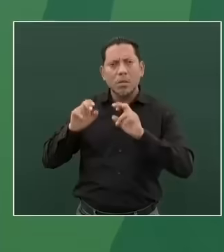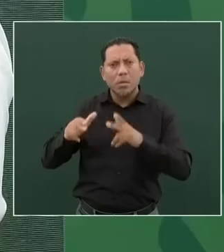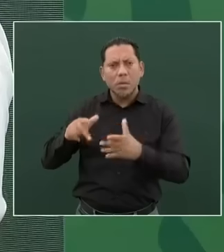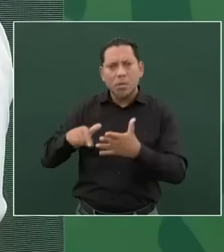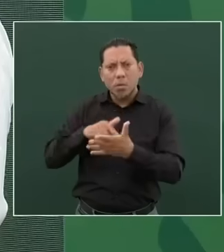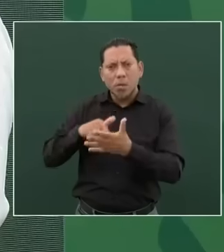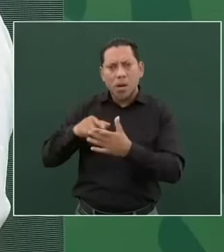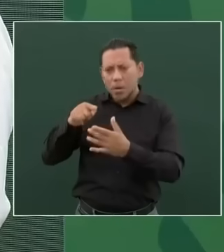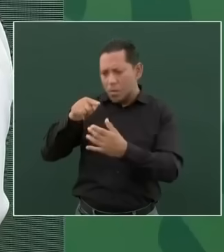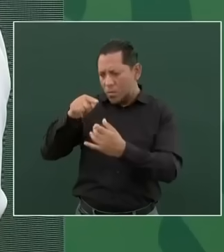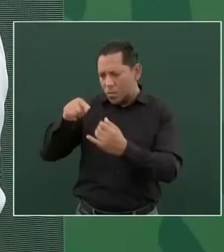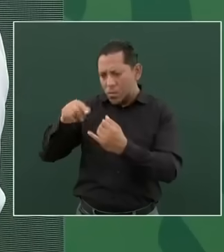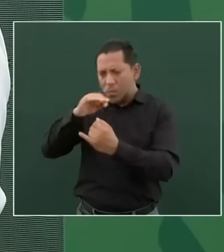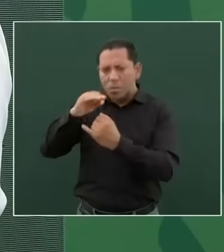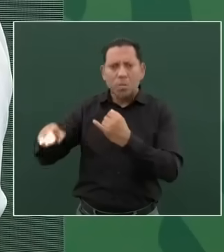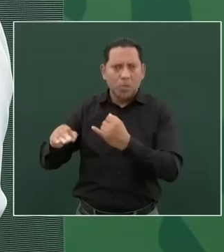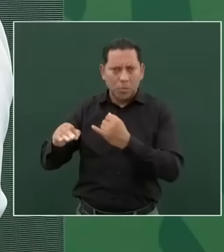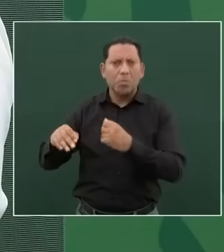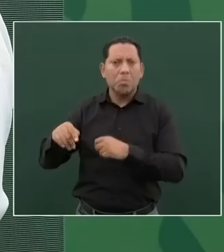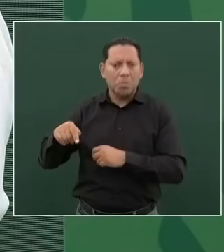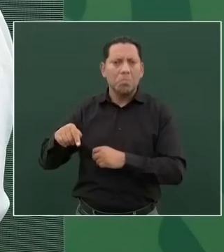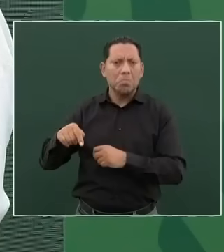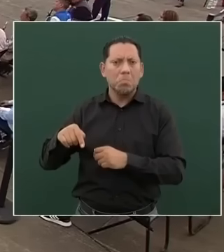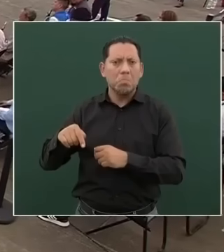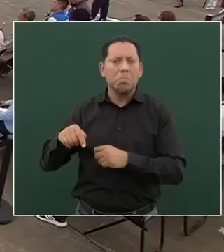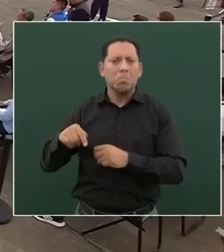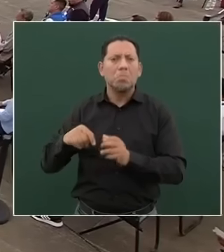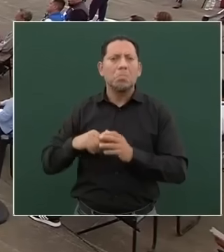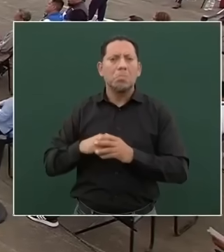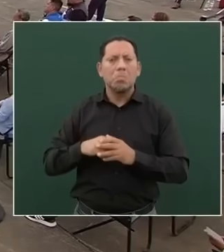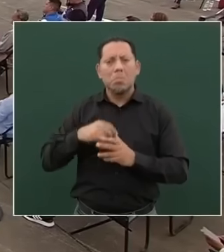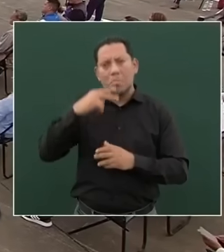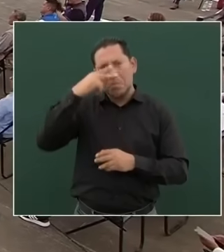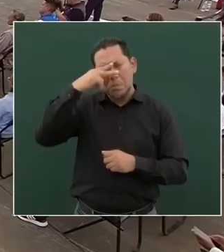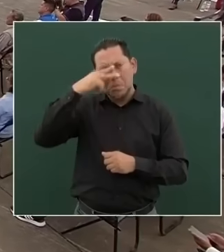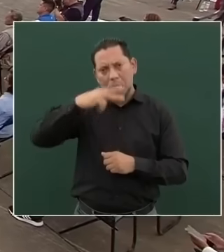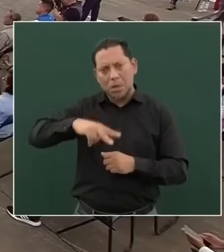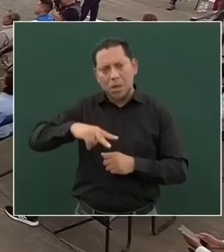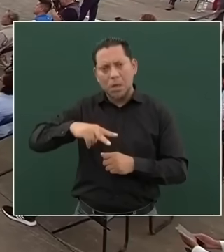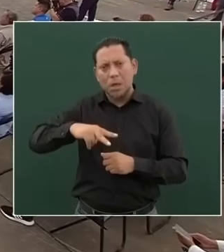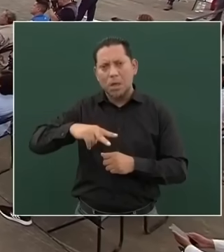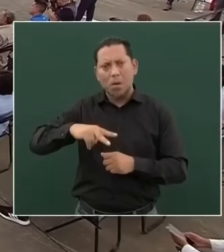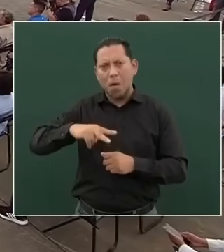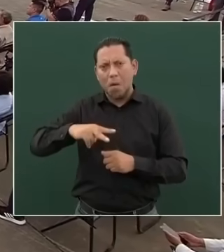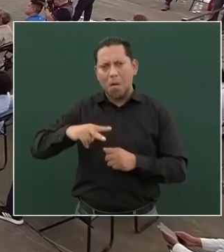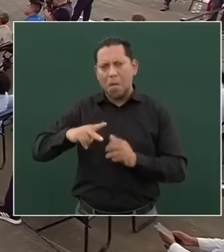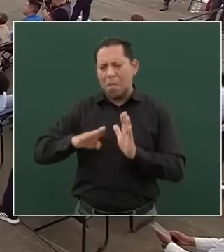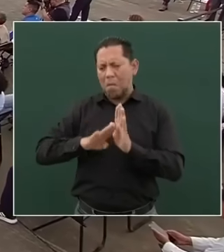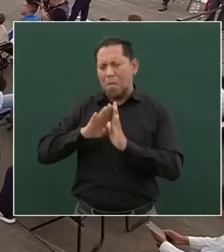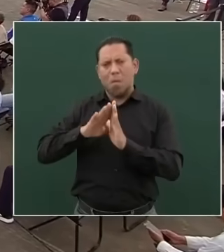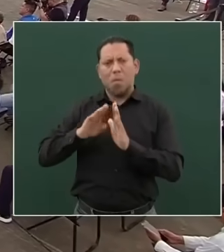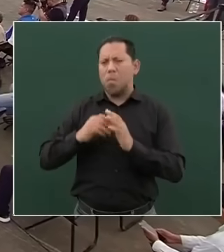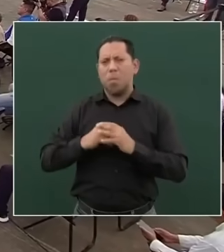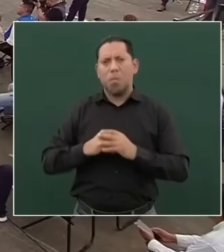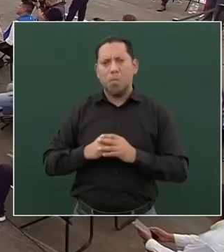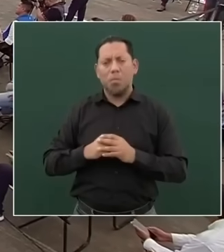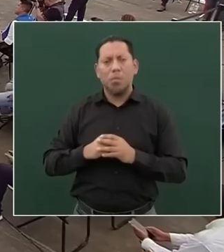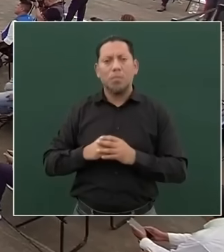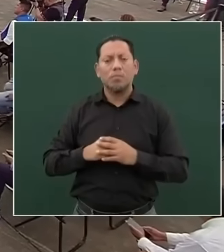lugares en el país no es